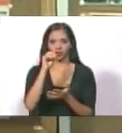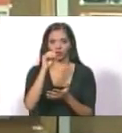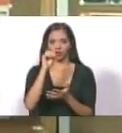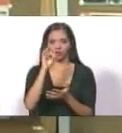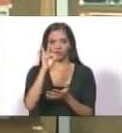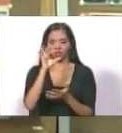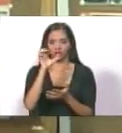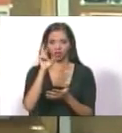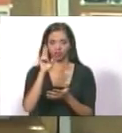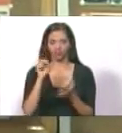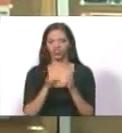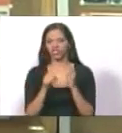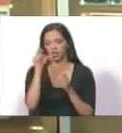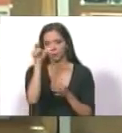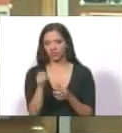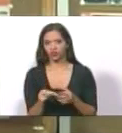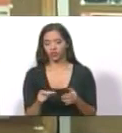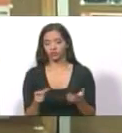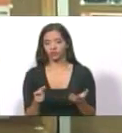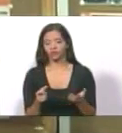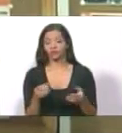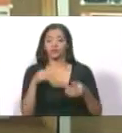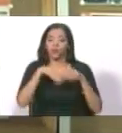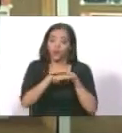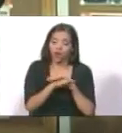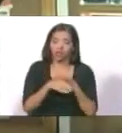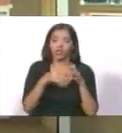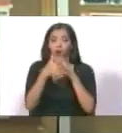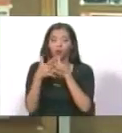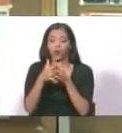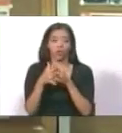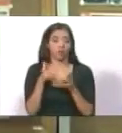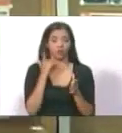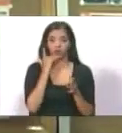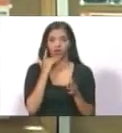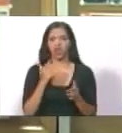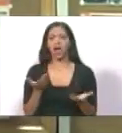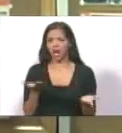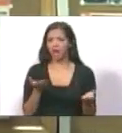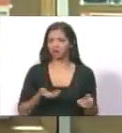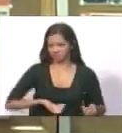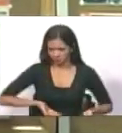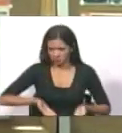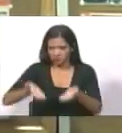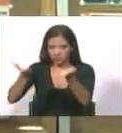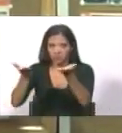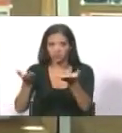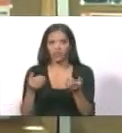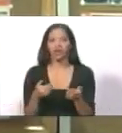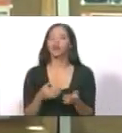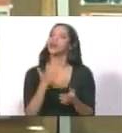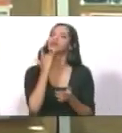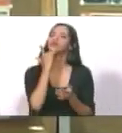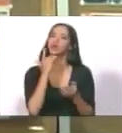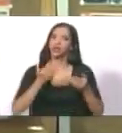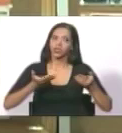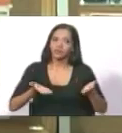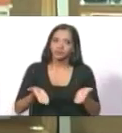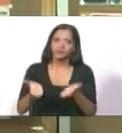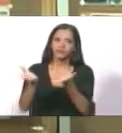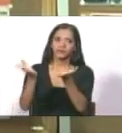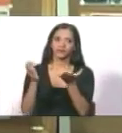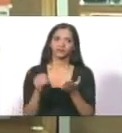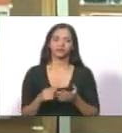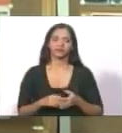Ahorita. Lo acogieron en Estados Unidos como un héroe. Se lo regalamos, pues. Agarren a su héroe. Agarren a su